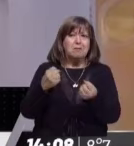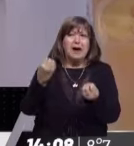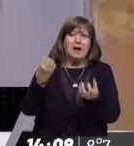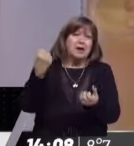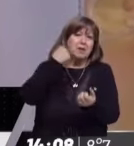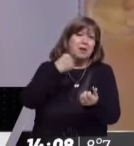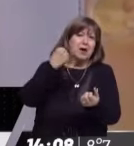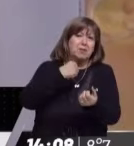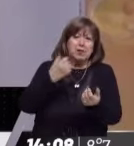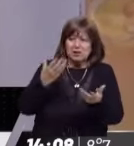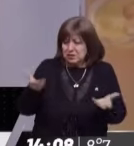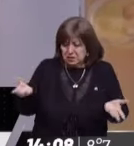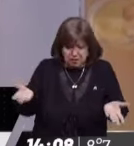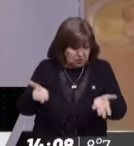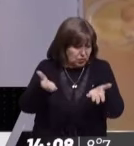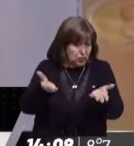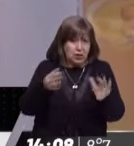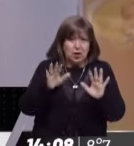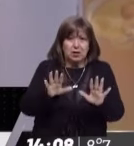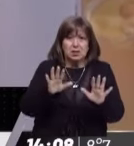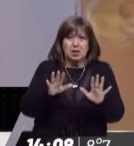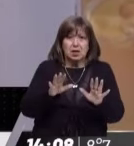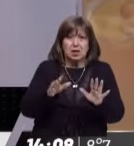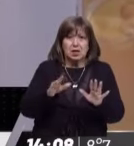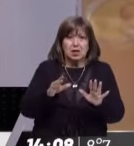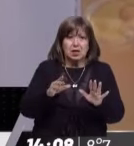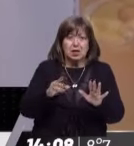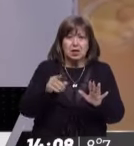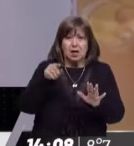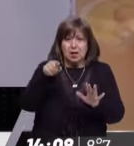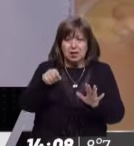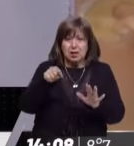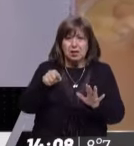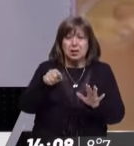pegaban? Ya está. Le dije ahí, ponga la mano ahí